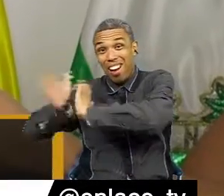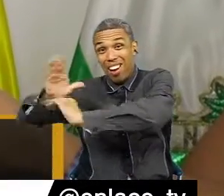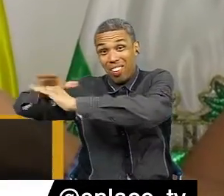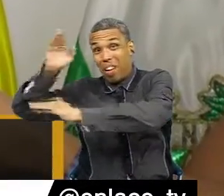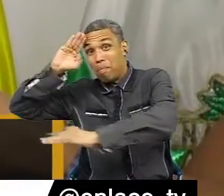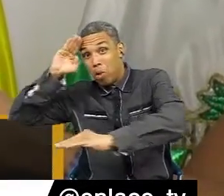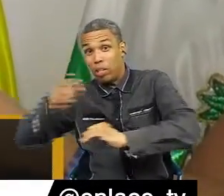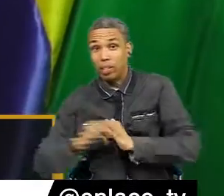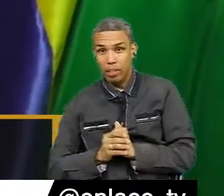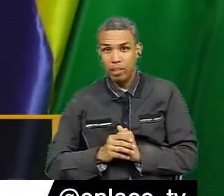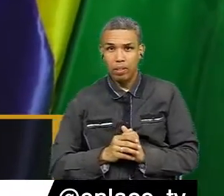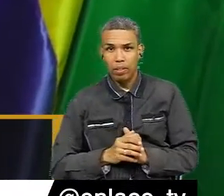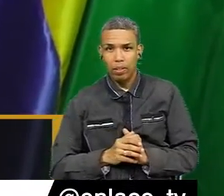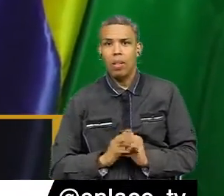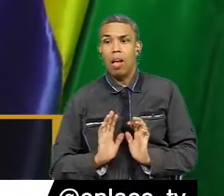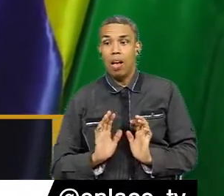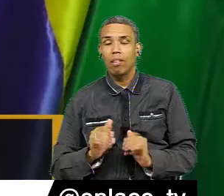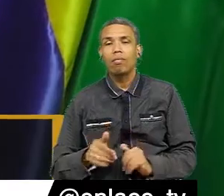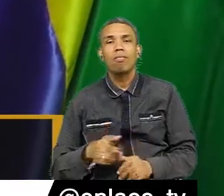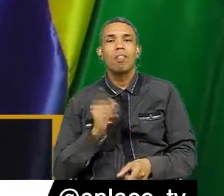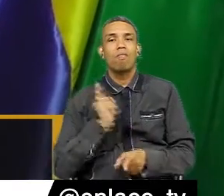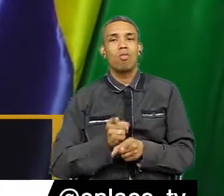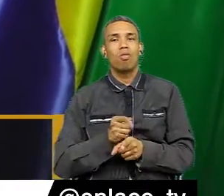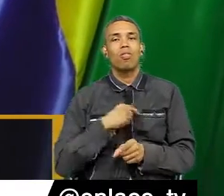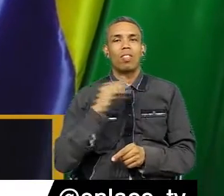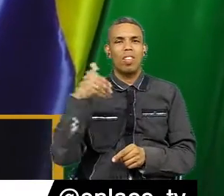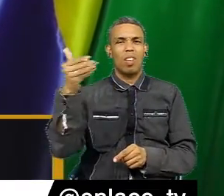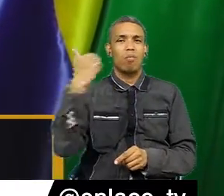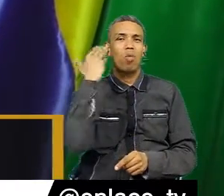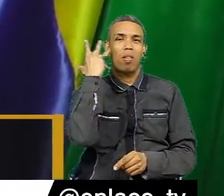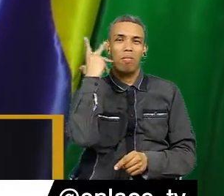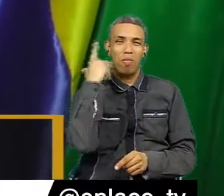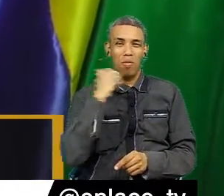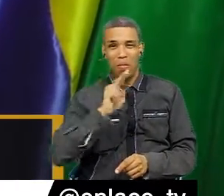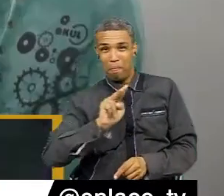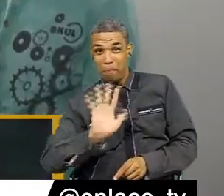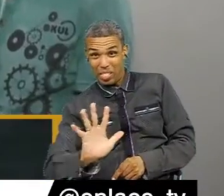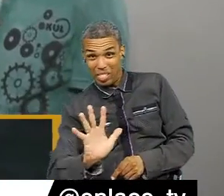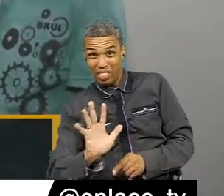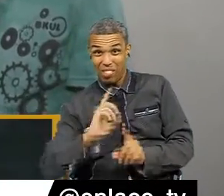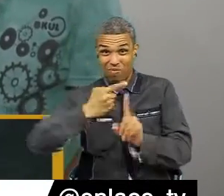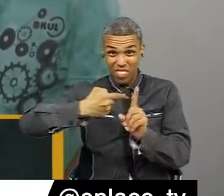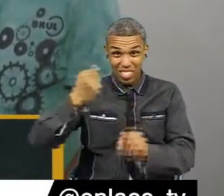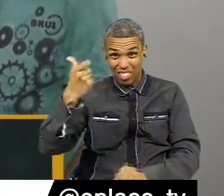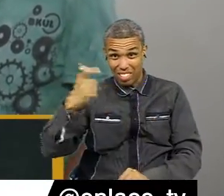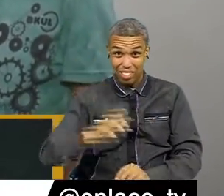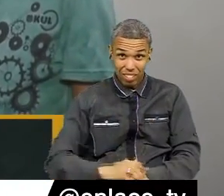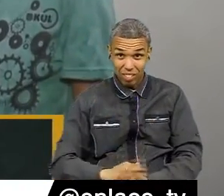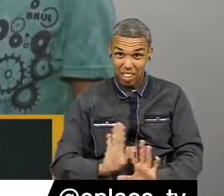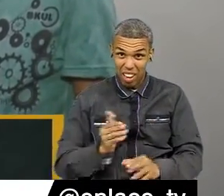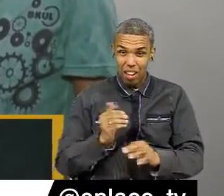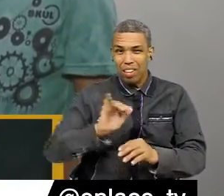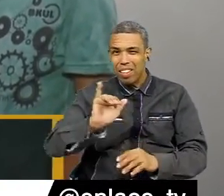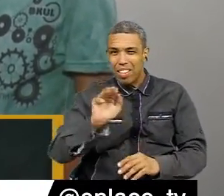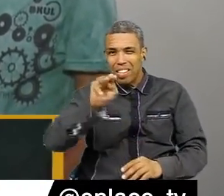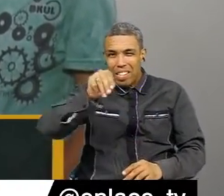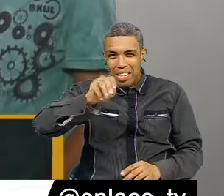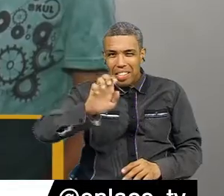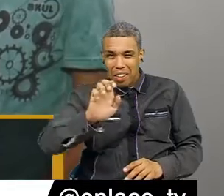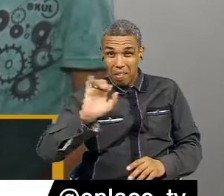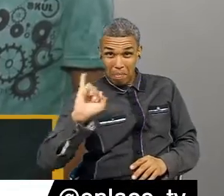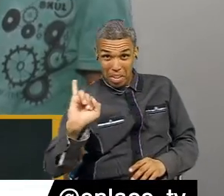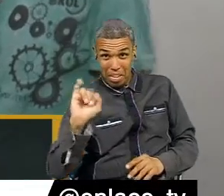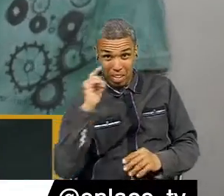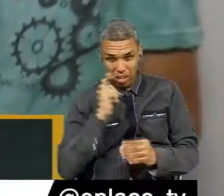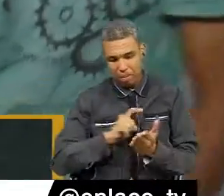me piden los datos. Hoy, 25 días después, gracias al reporte de robo que hizo al operador de su celular, las autoridades dieron con la